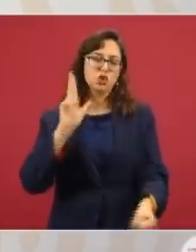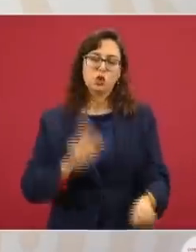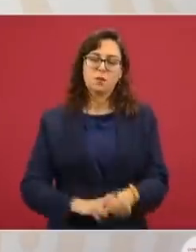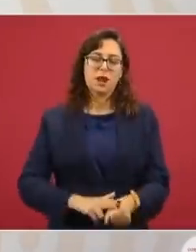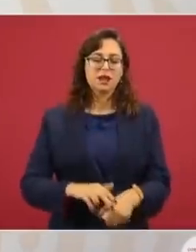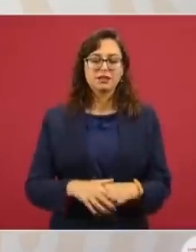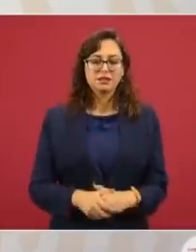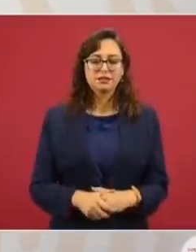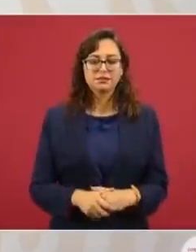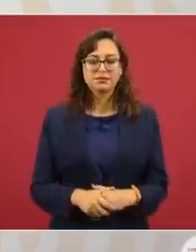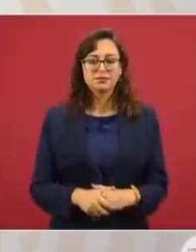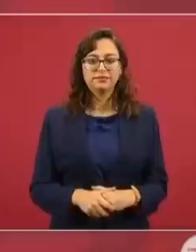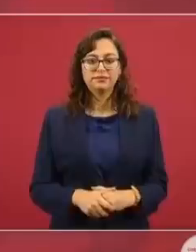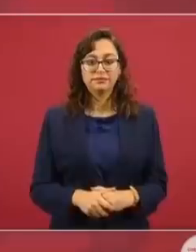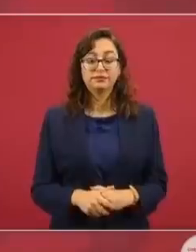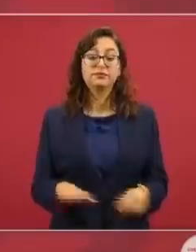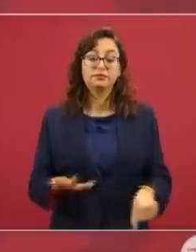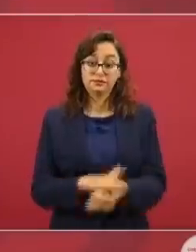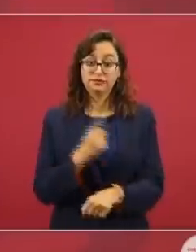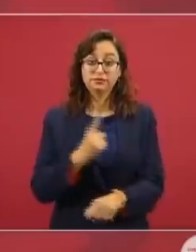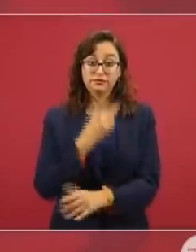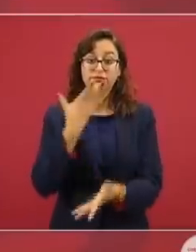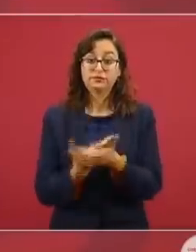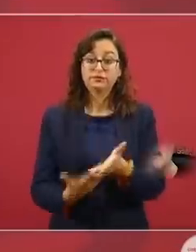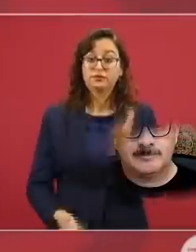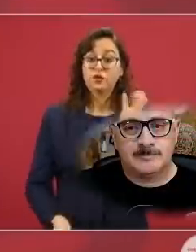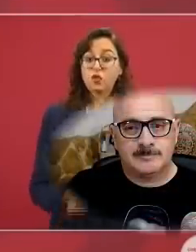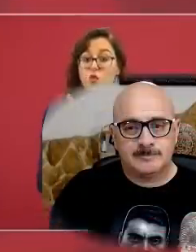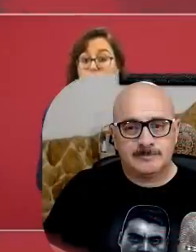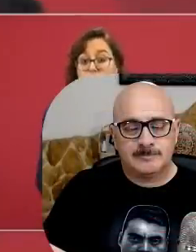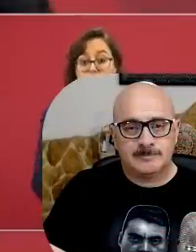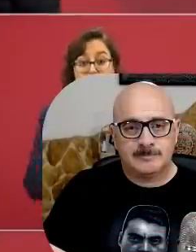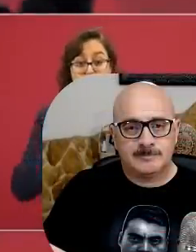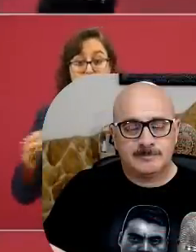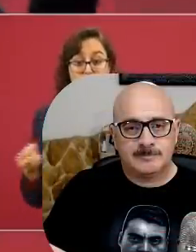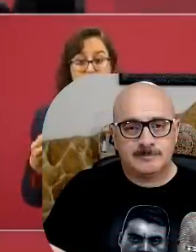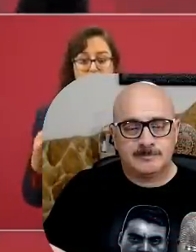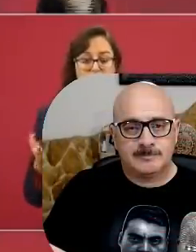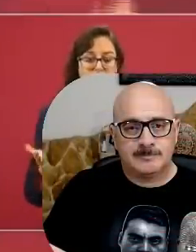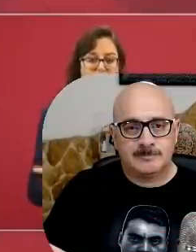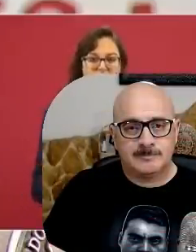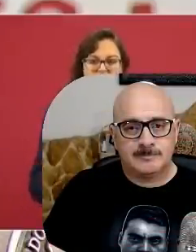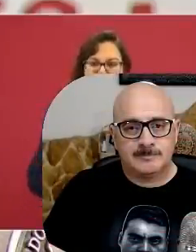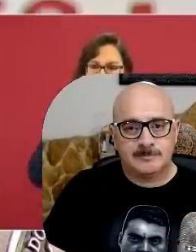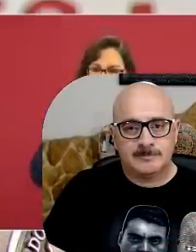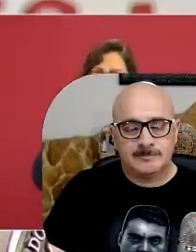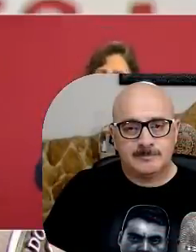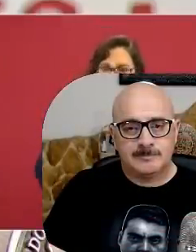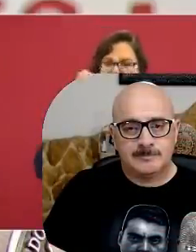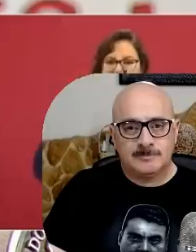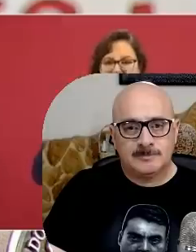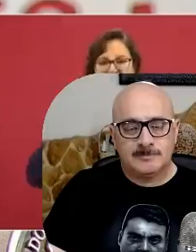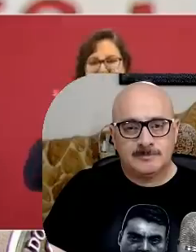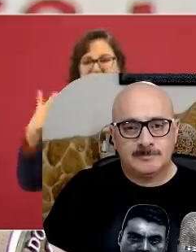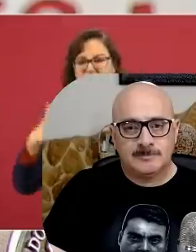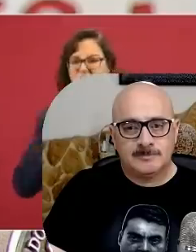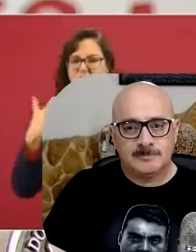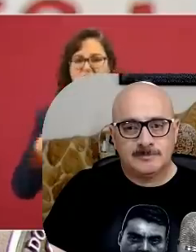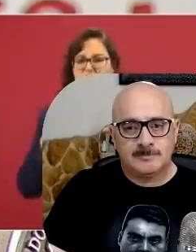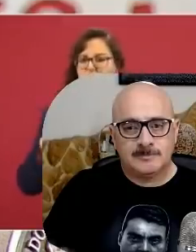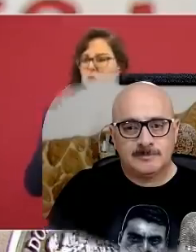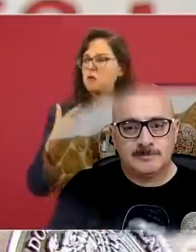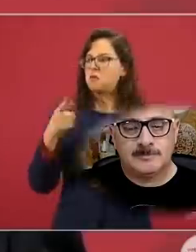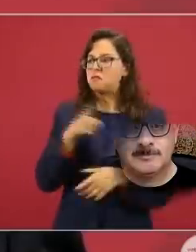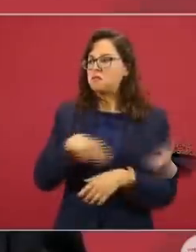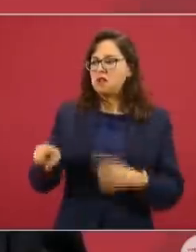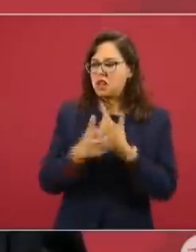por estos reacomodos y se grite de que no hay libertades,